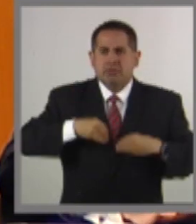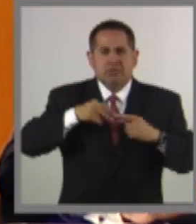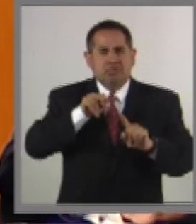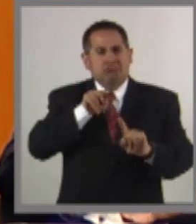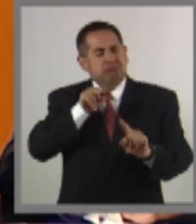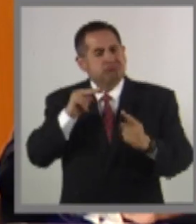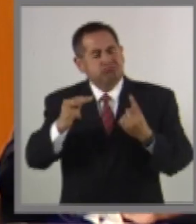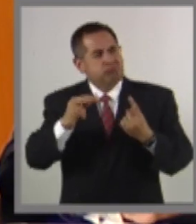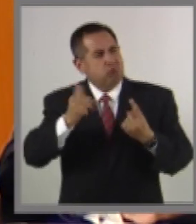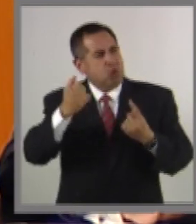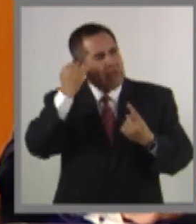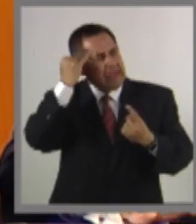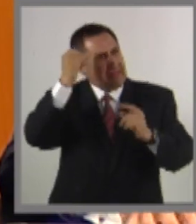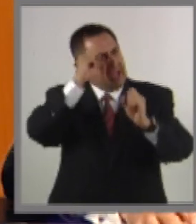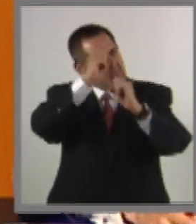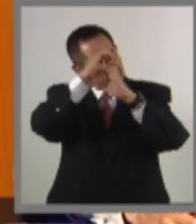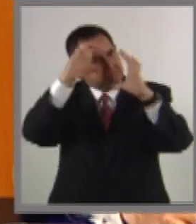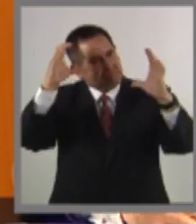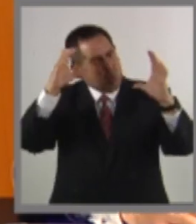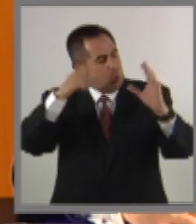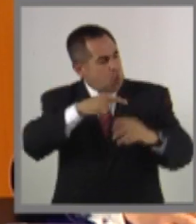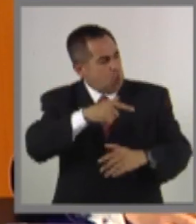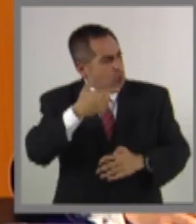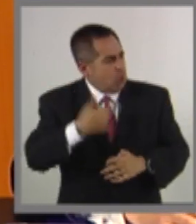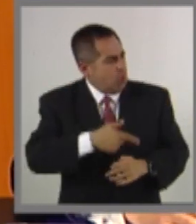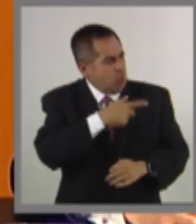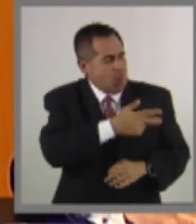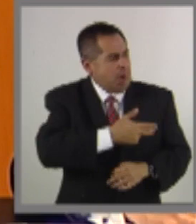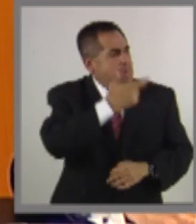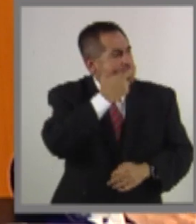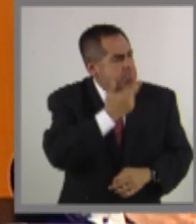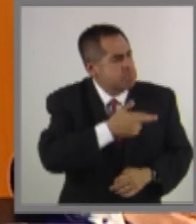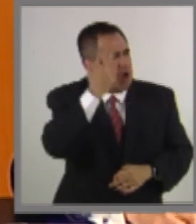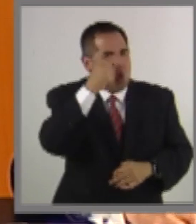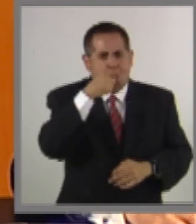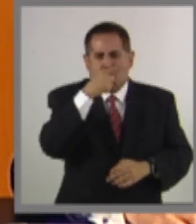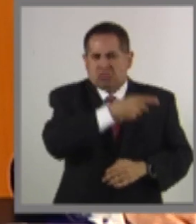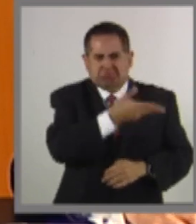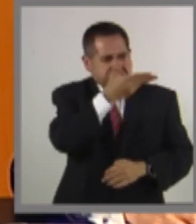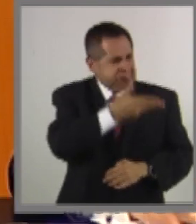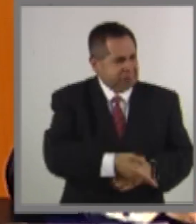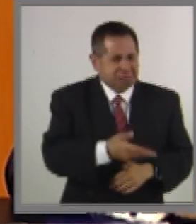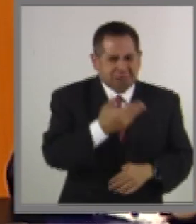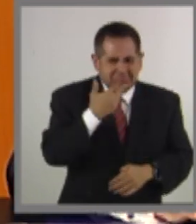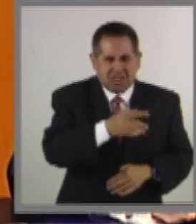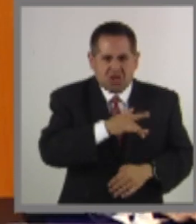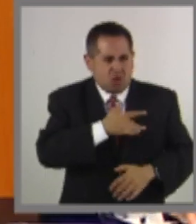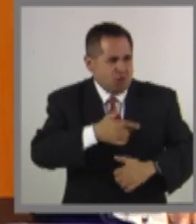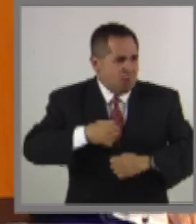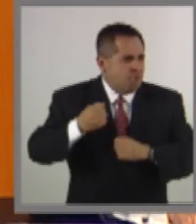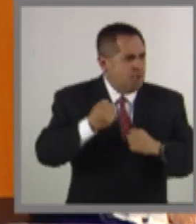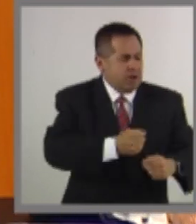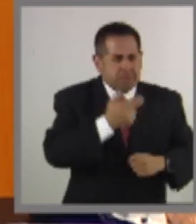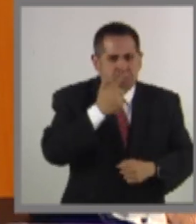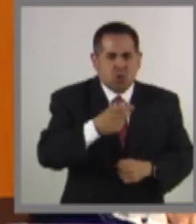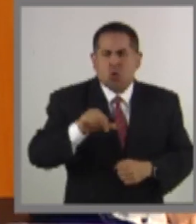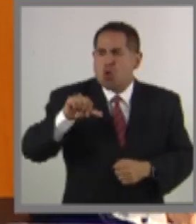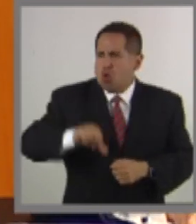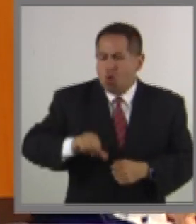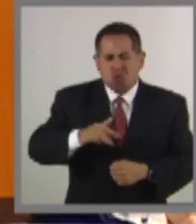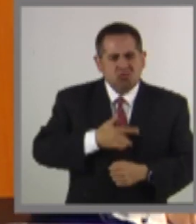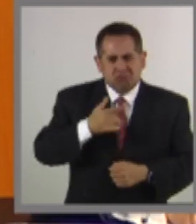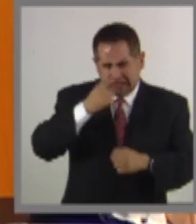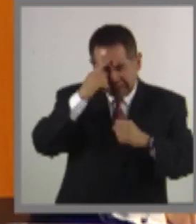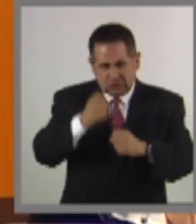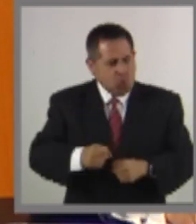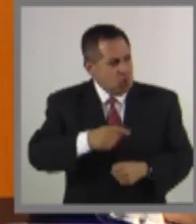otra lógica te ha hecho mucho mejor, Miguel. Te ha hecho mucho mejor, te ha dado una gran fortaleza. Y yo igual estoy seguro